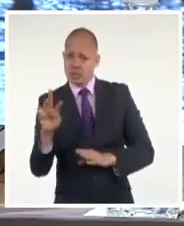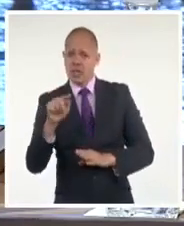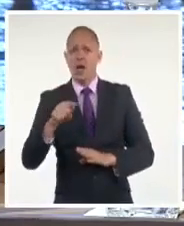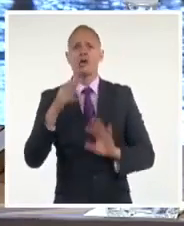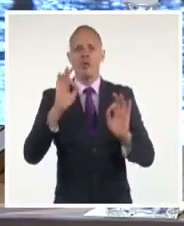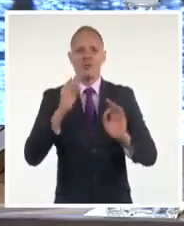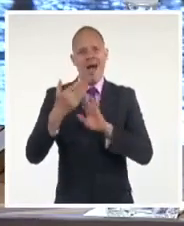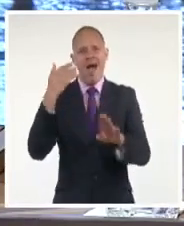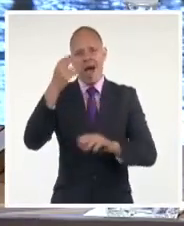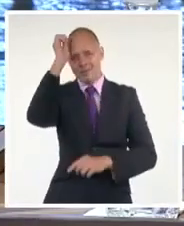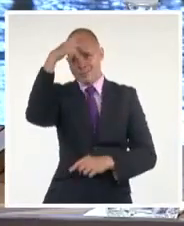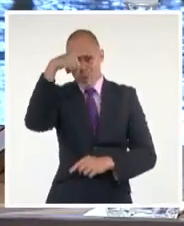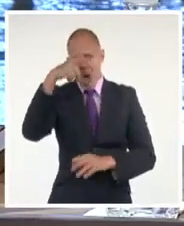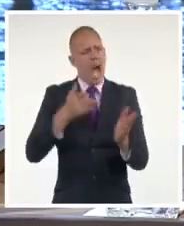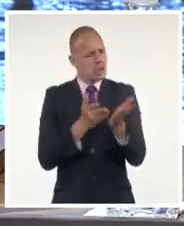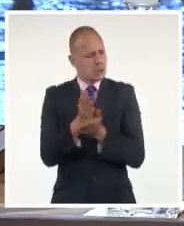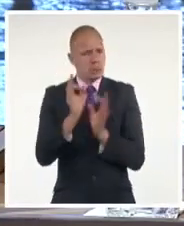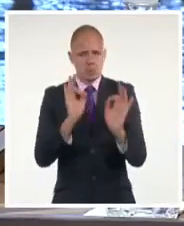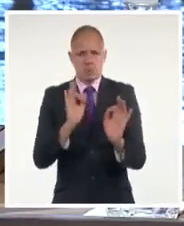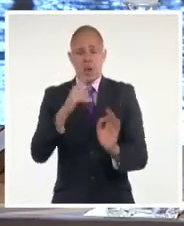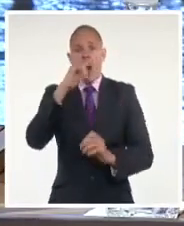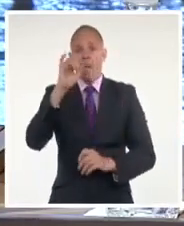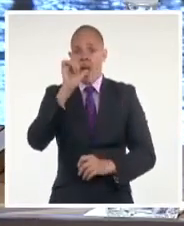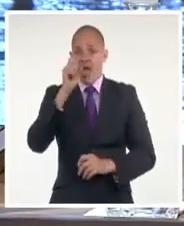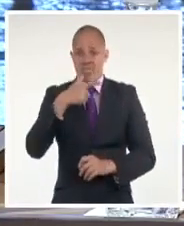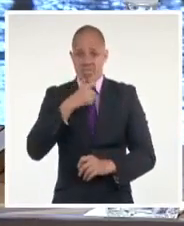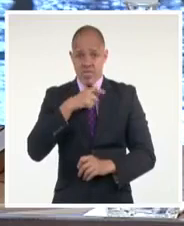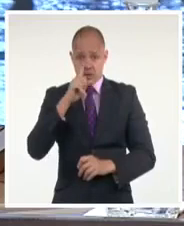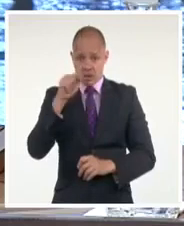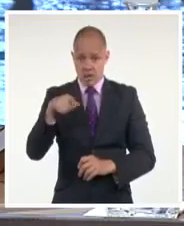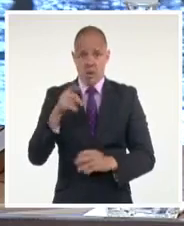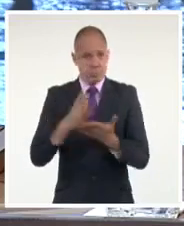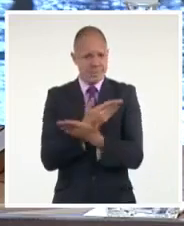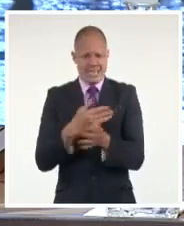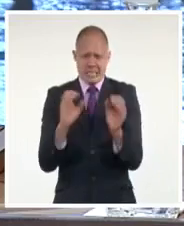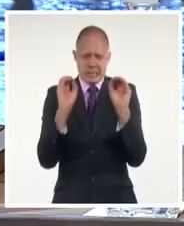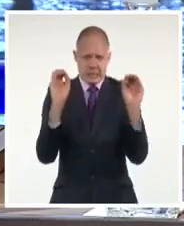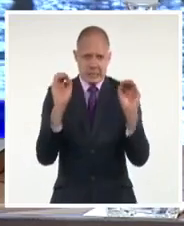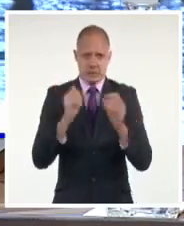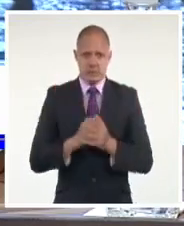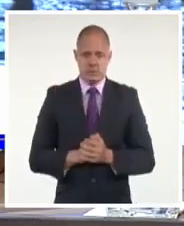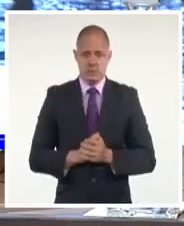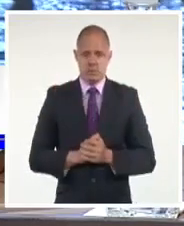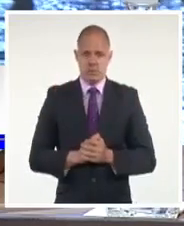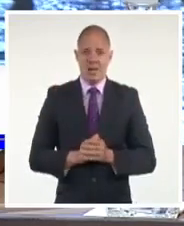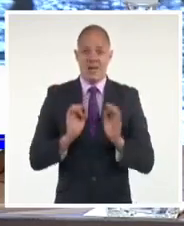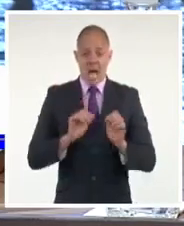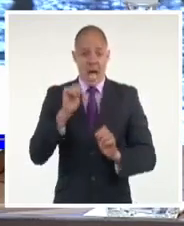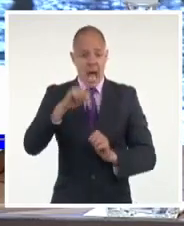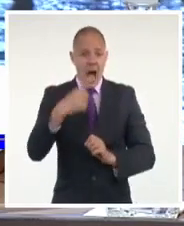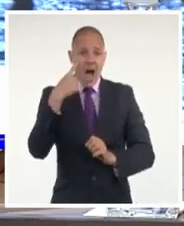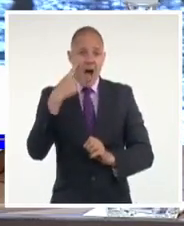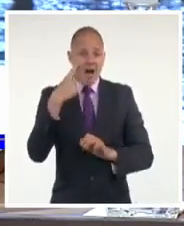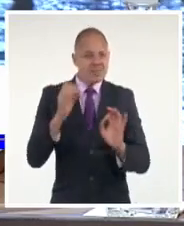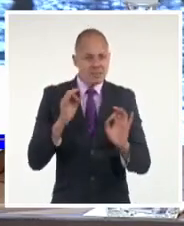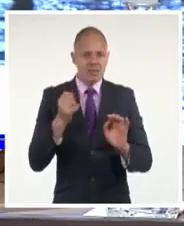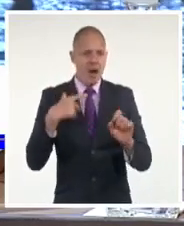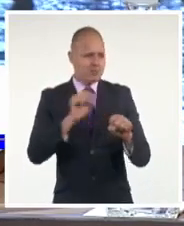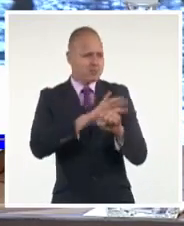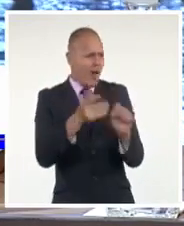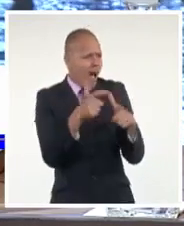por el actual gobierno estadounidense. El gobierno de los Estados Unidos ha usado la pandemia, el virus, como